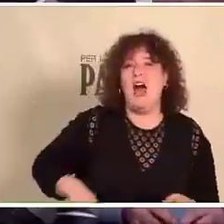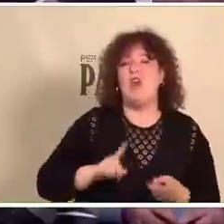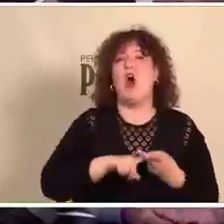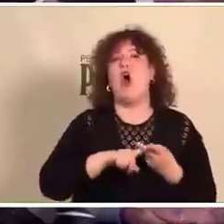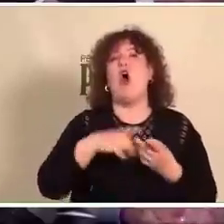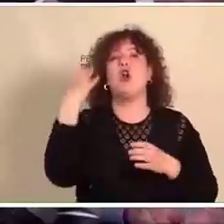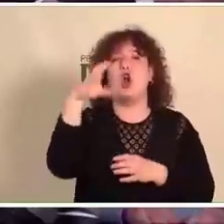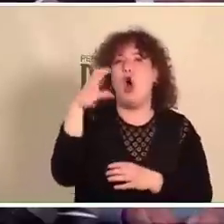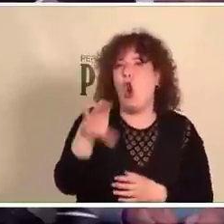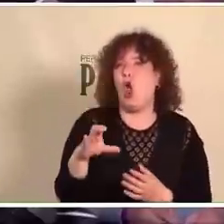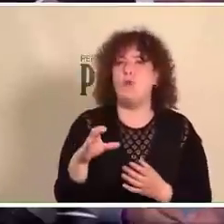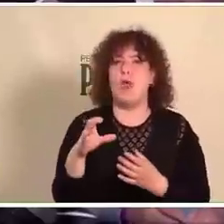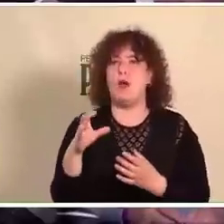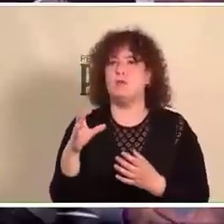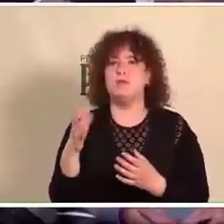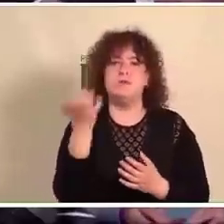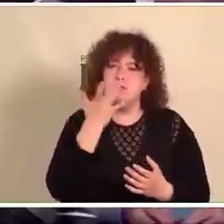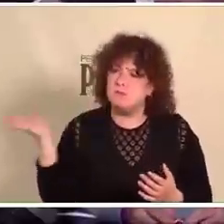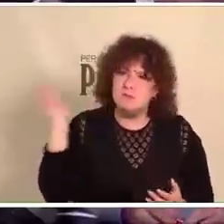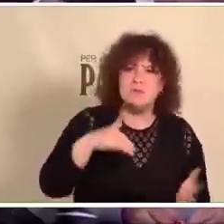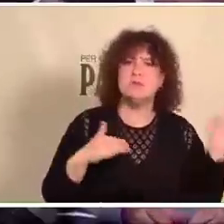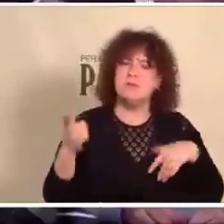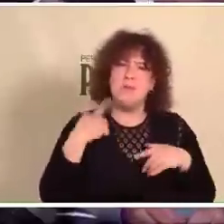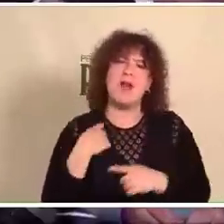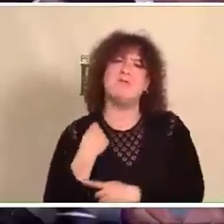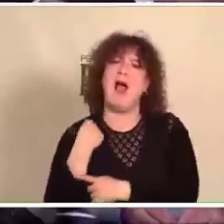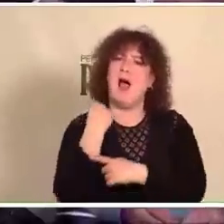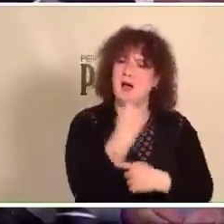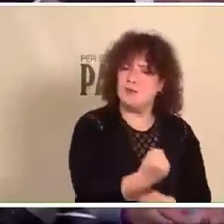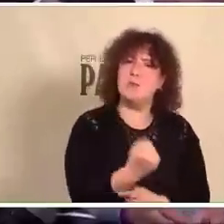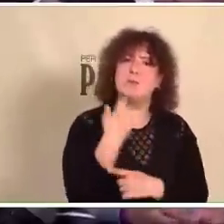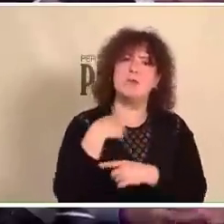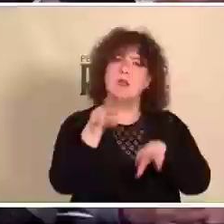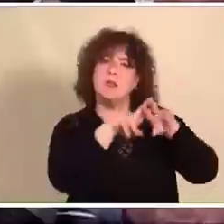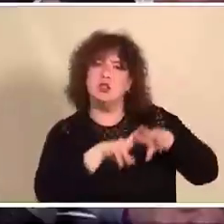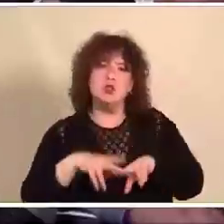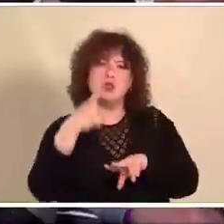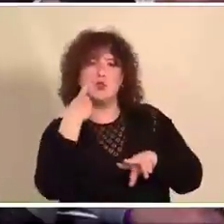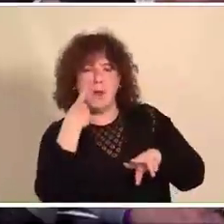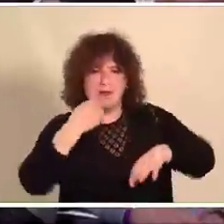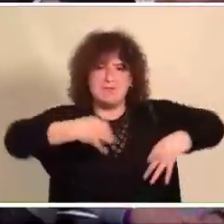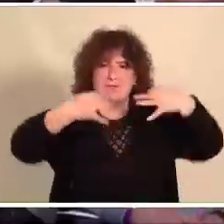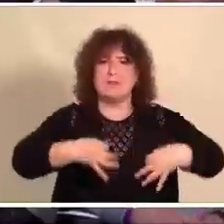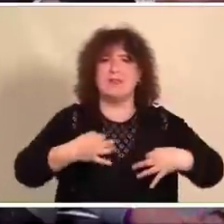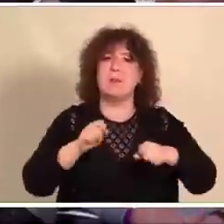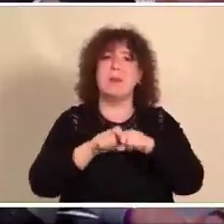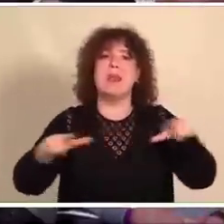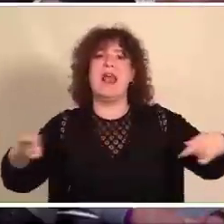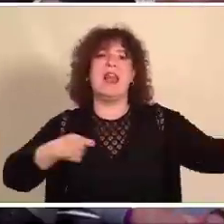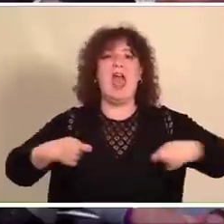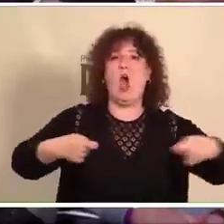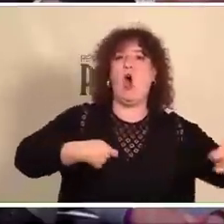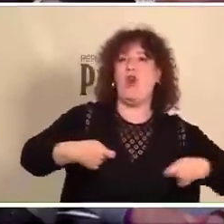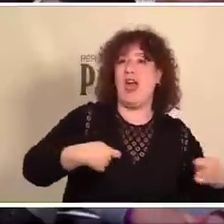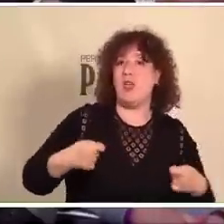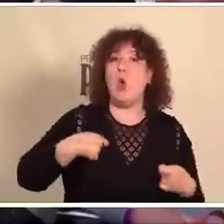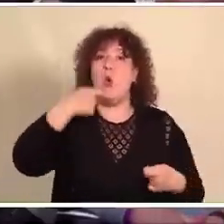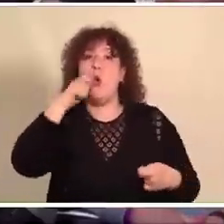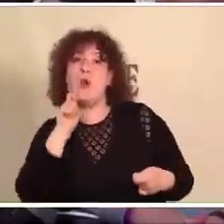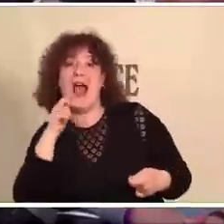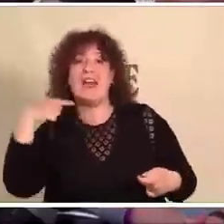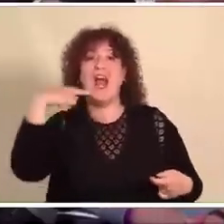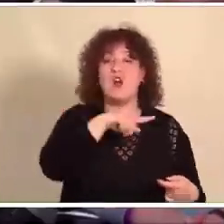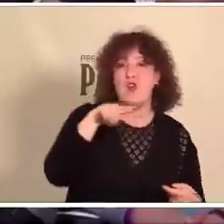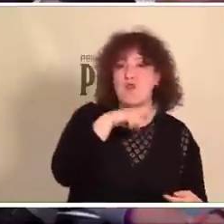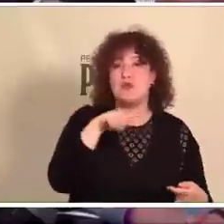para que exista un acompañamiento real y una supervisión garantista de Esa mesa de negociación entre Ucrania y